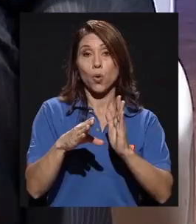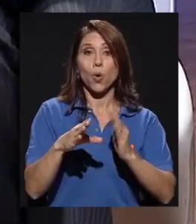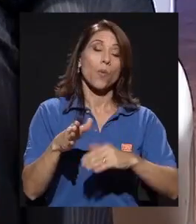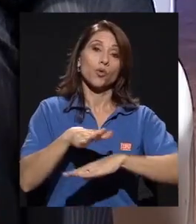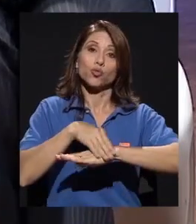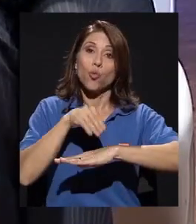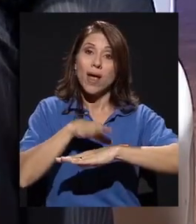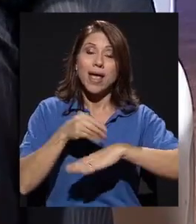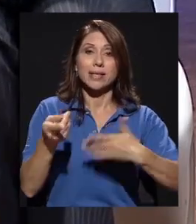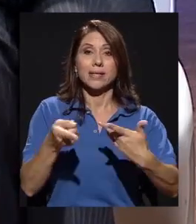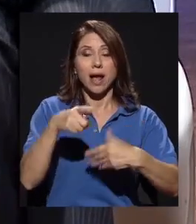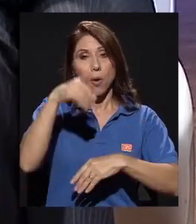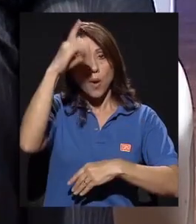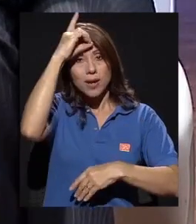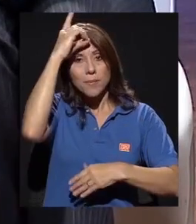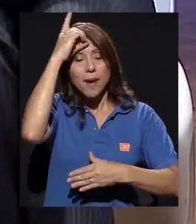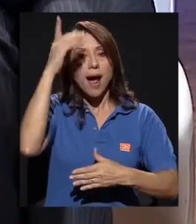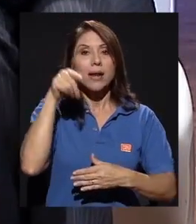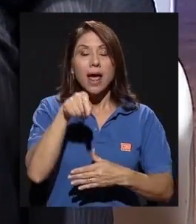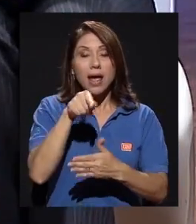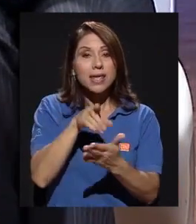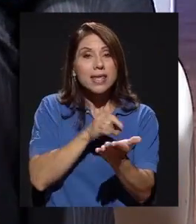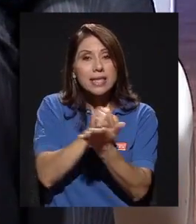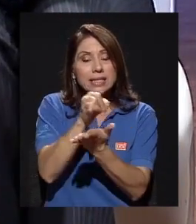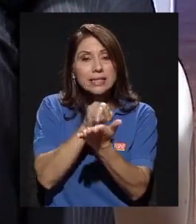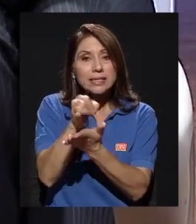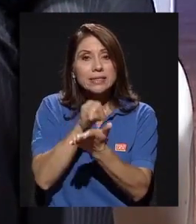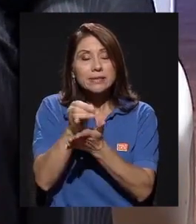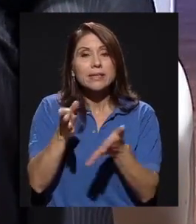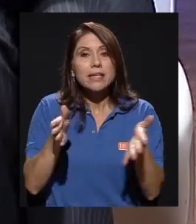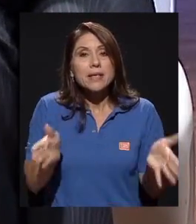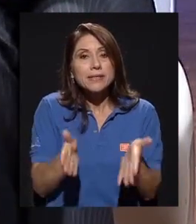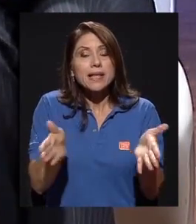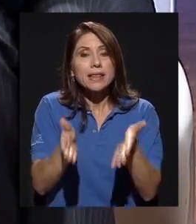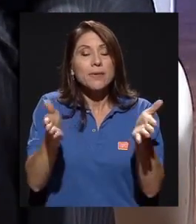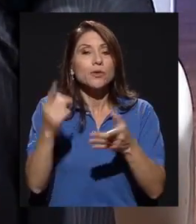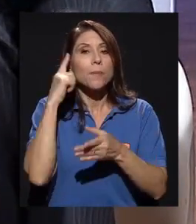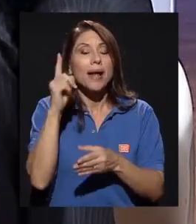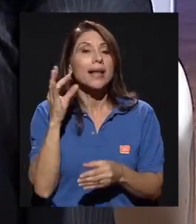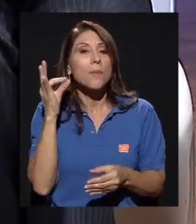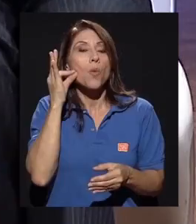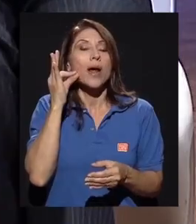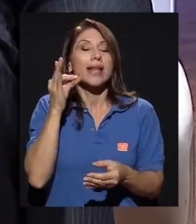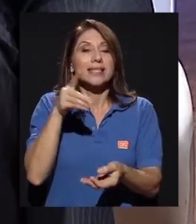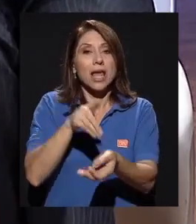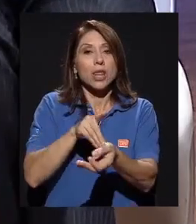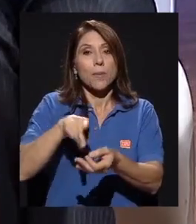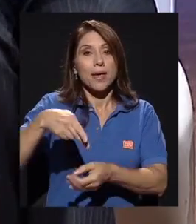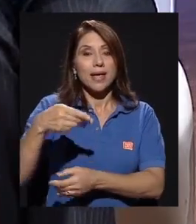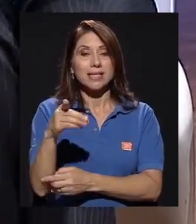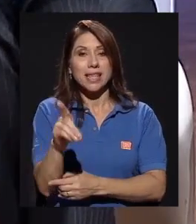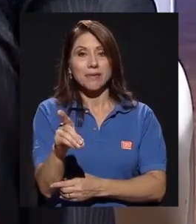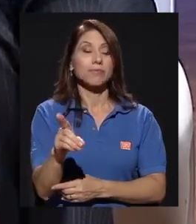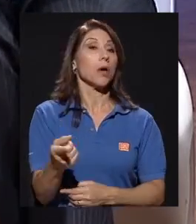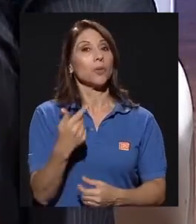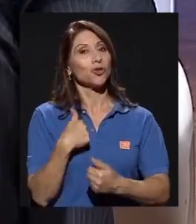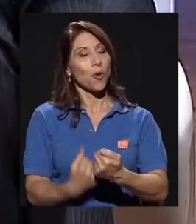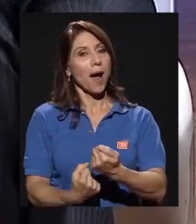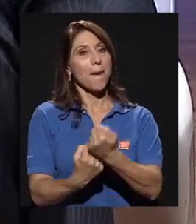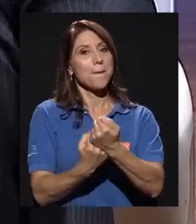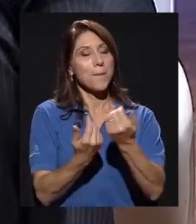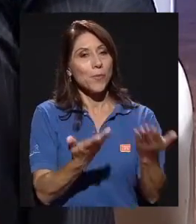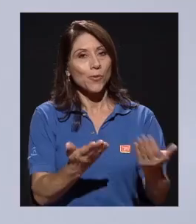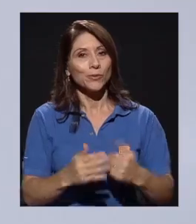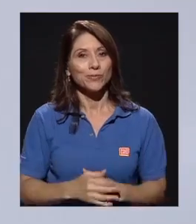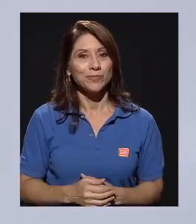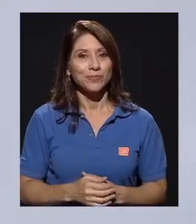donde hay incentivos especiales para que haya más mujeres doctoras bueno que que que yo la secundo en ese